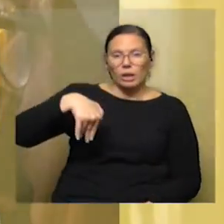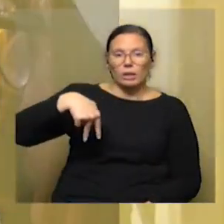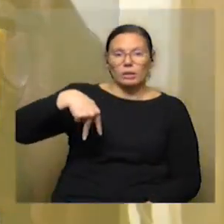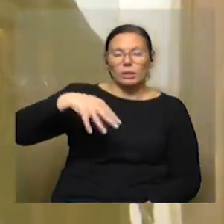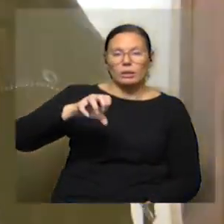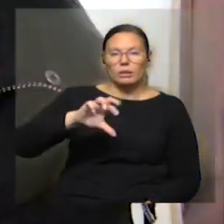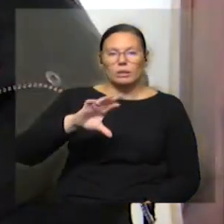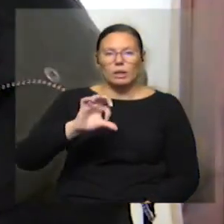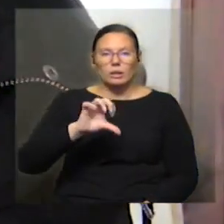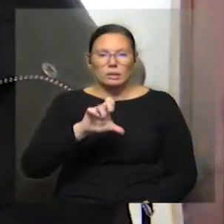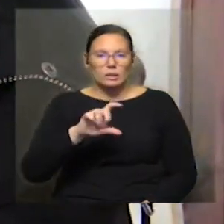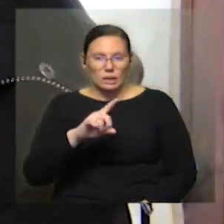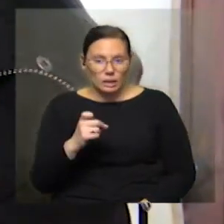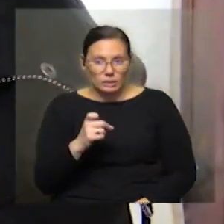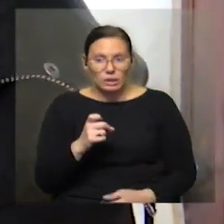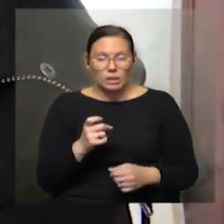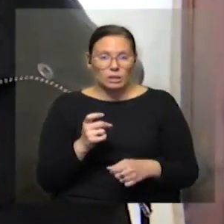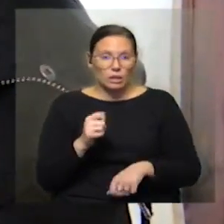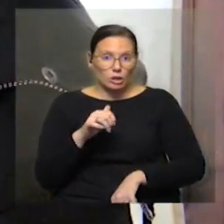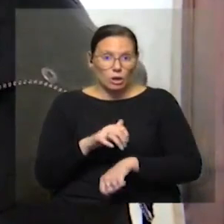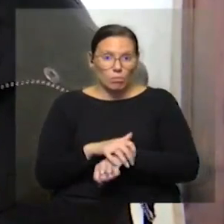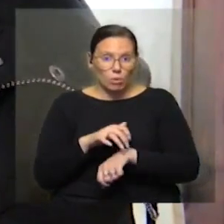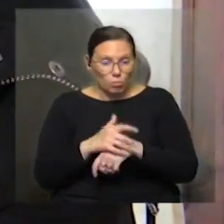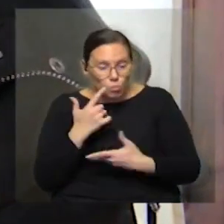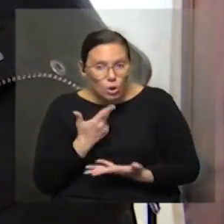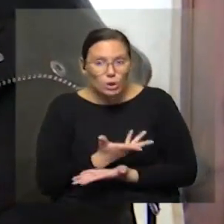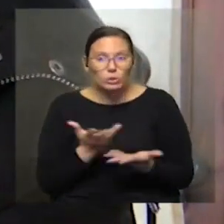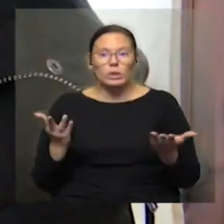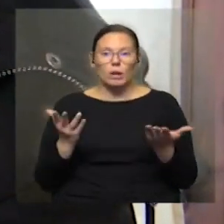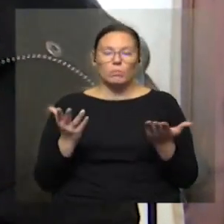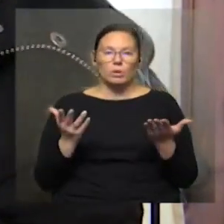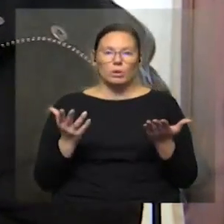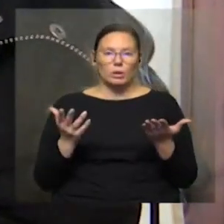a partir de que tomamos la visibilidad